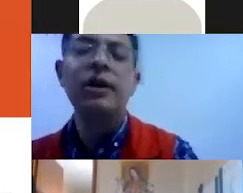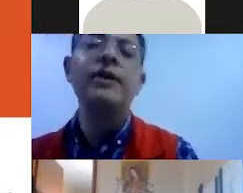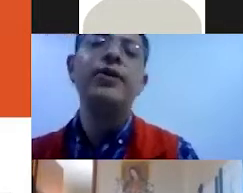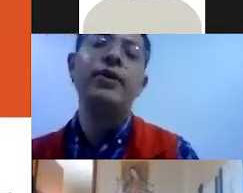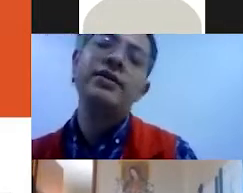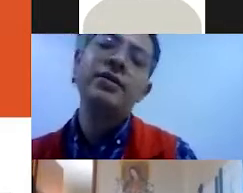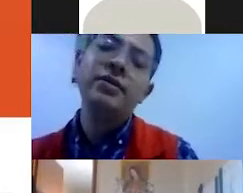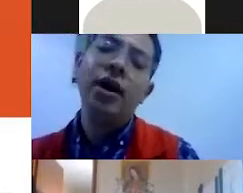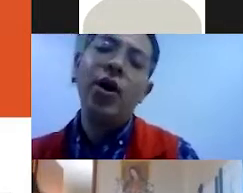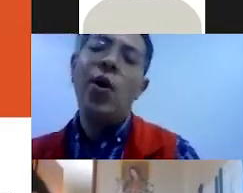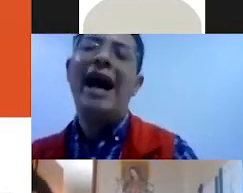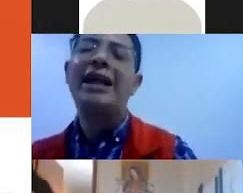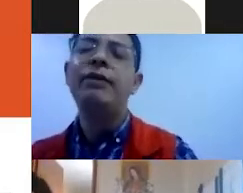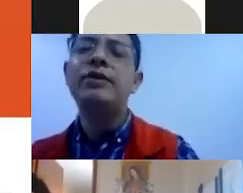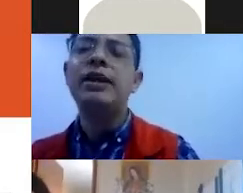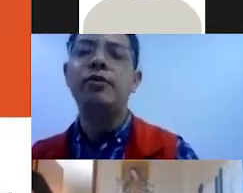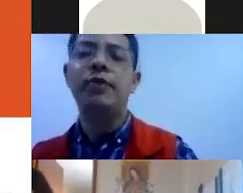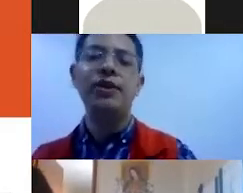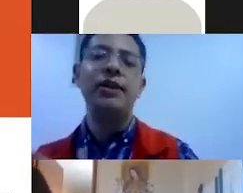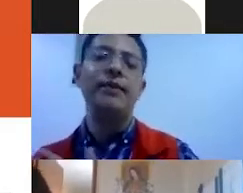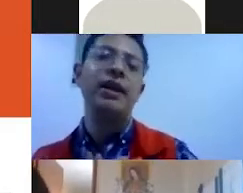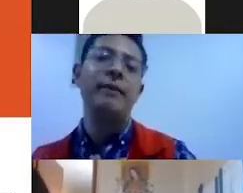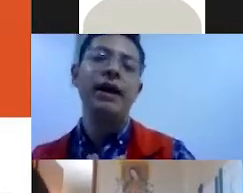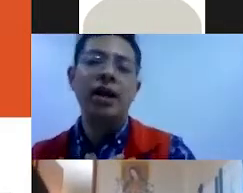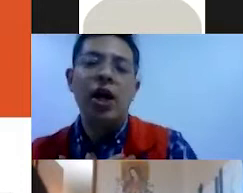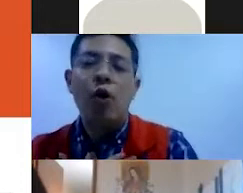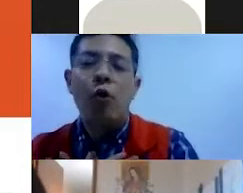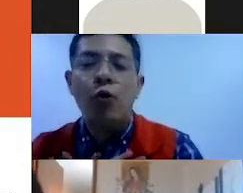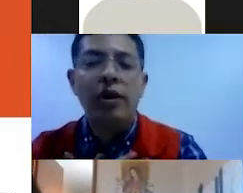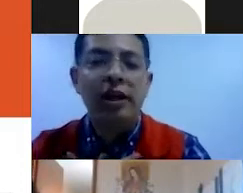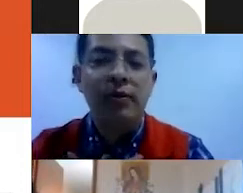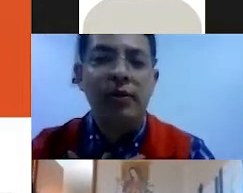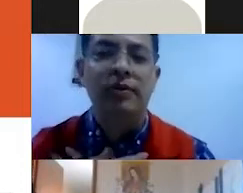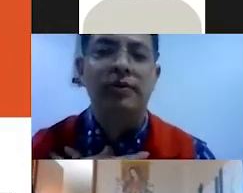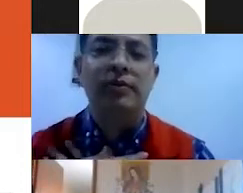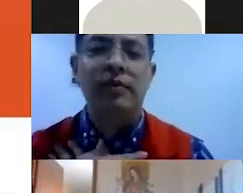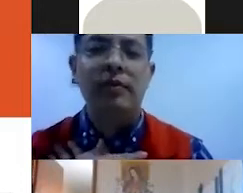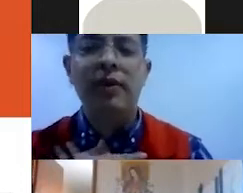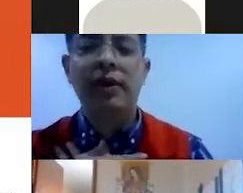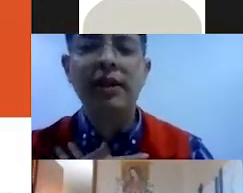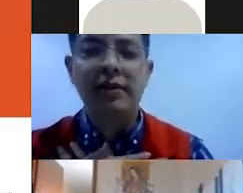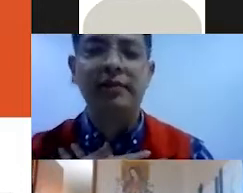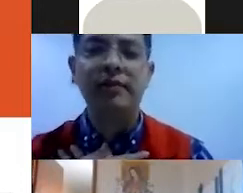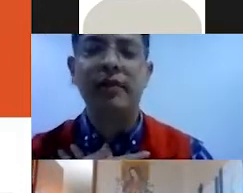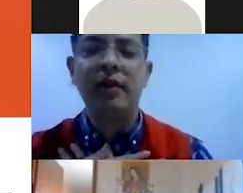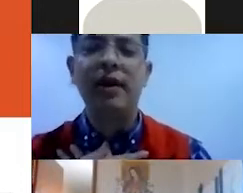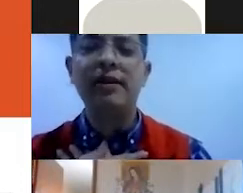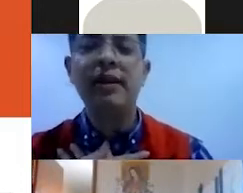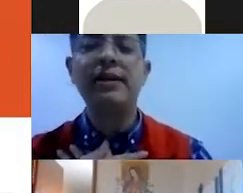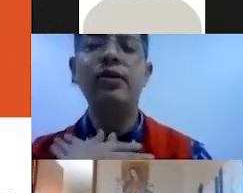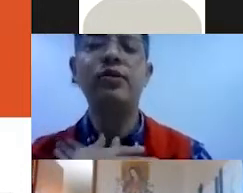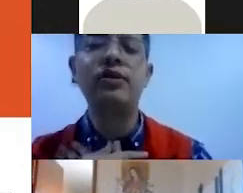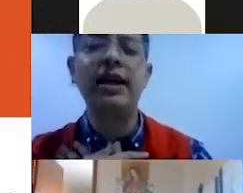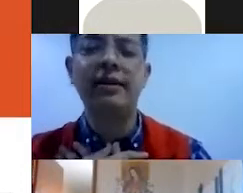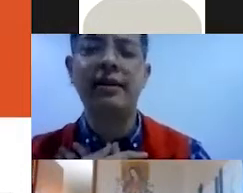qué me refiero con esto? Aquí hablamos que las compresiones deben de llevar un ritmo, ¿ok? Tiene